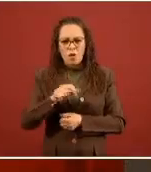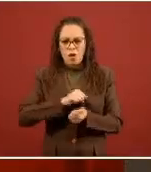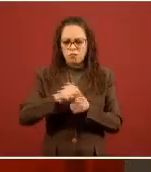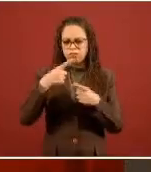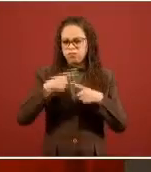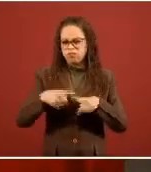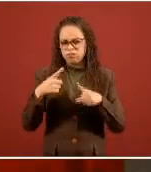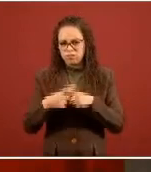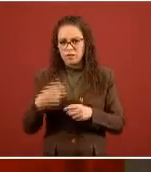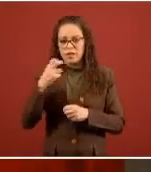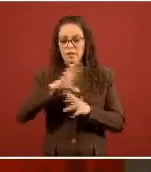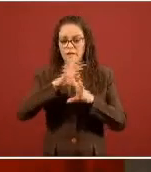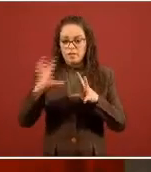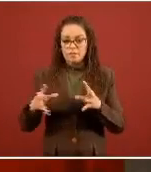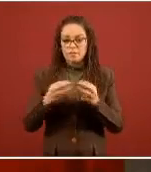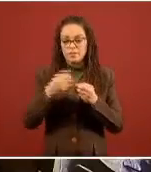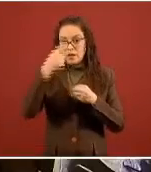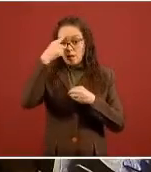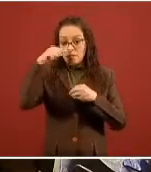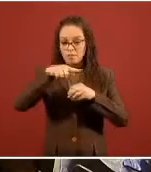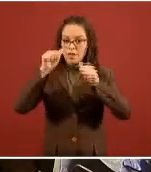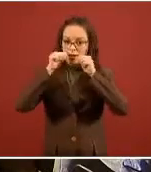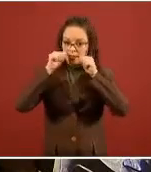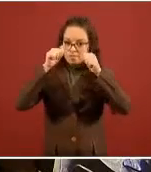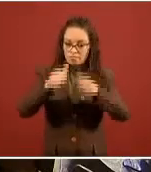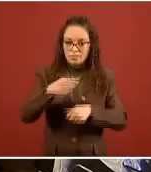relacionadas directamente con la atención de los pacientes.